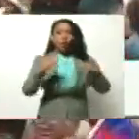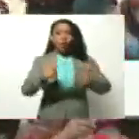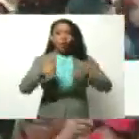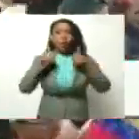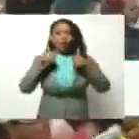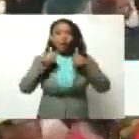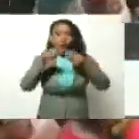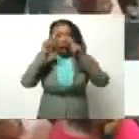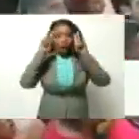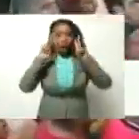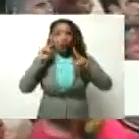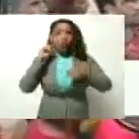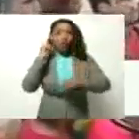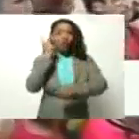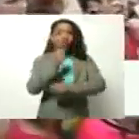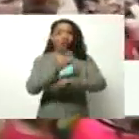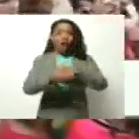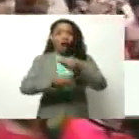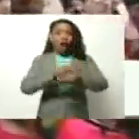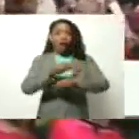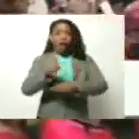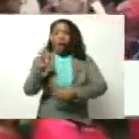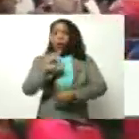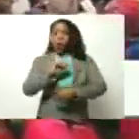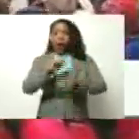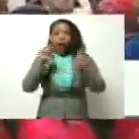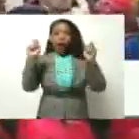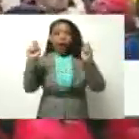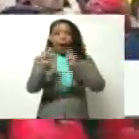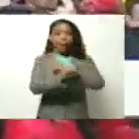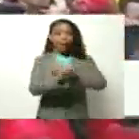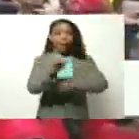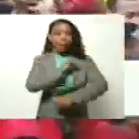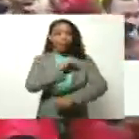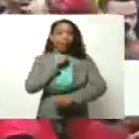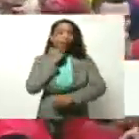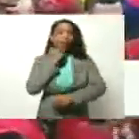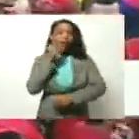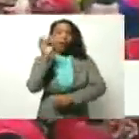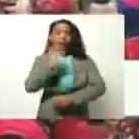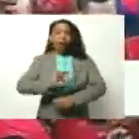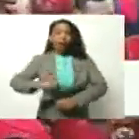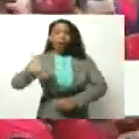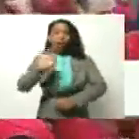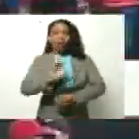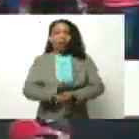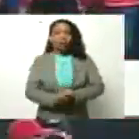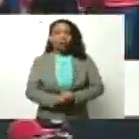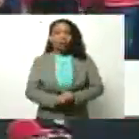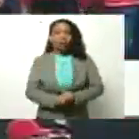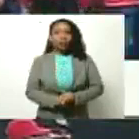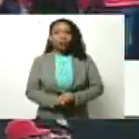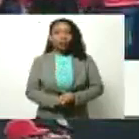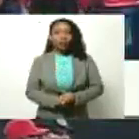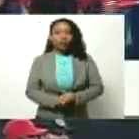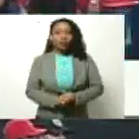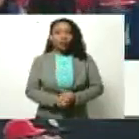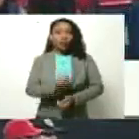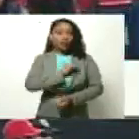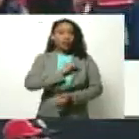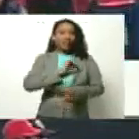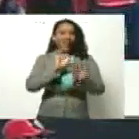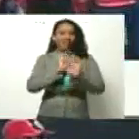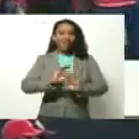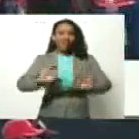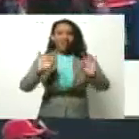impecable como debe hacerse no le cambiaron cova a nadie no le comieron como a nadie